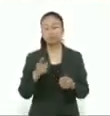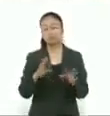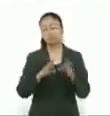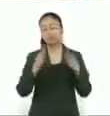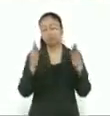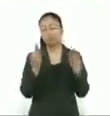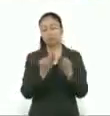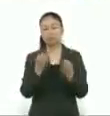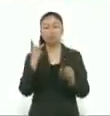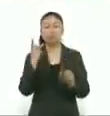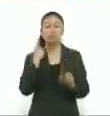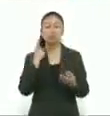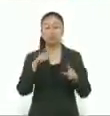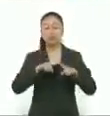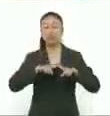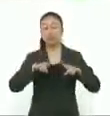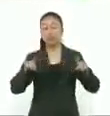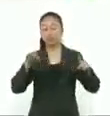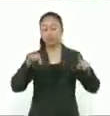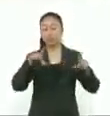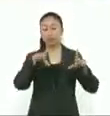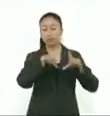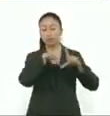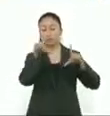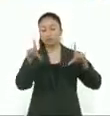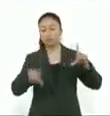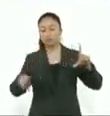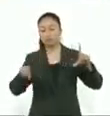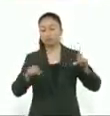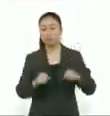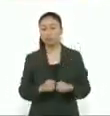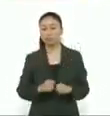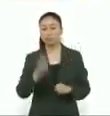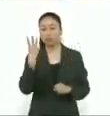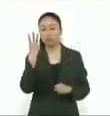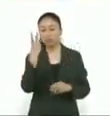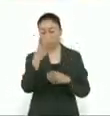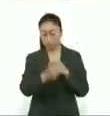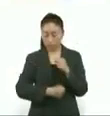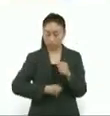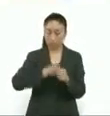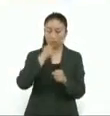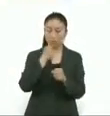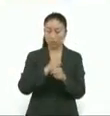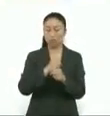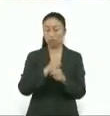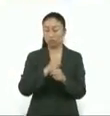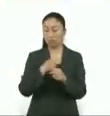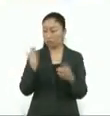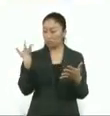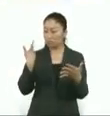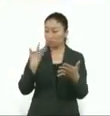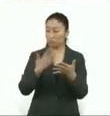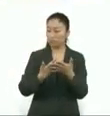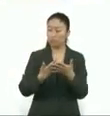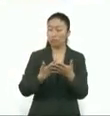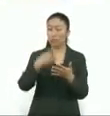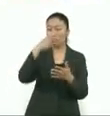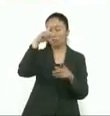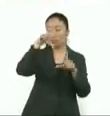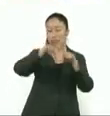de hacer política en nuestro país. En tan solo 3 años, México ha